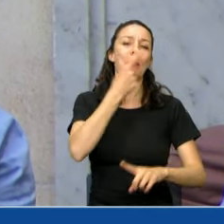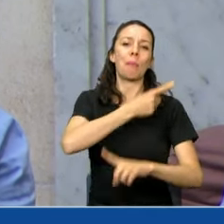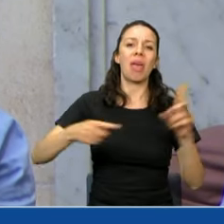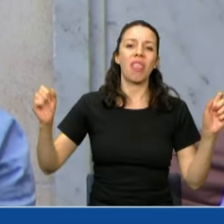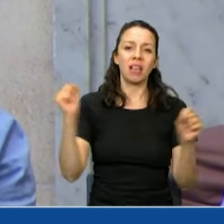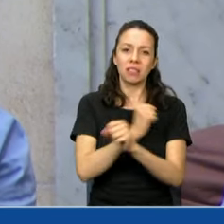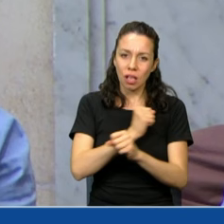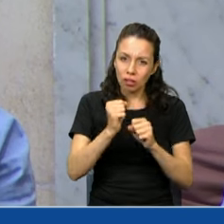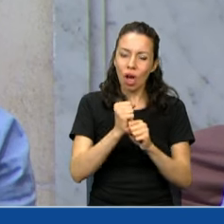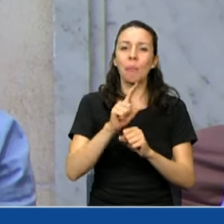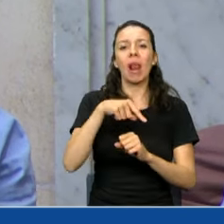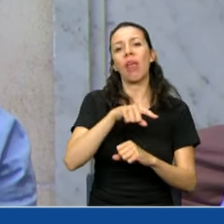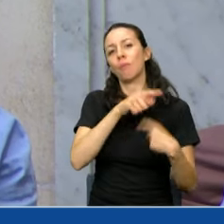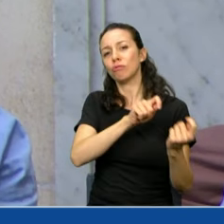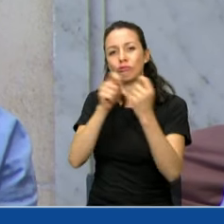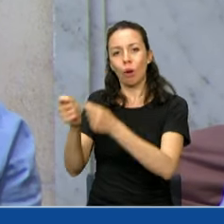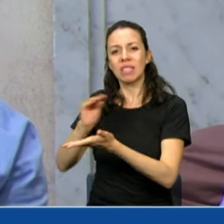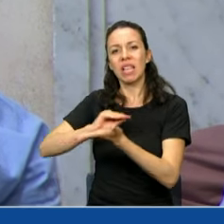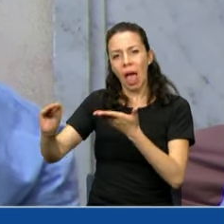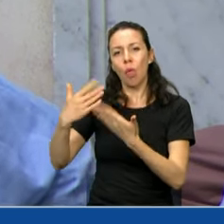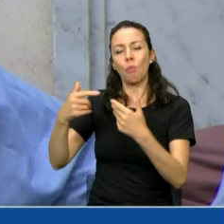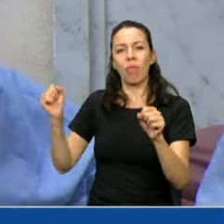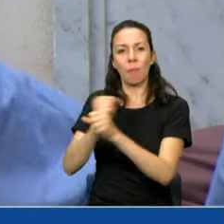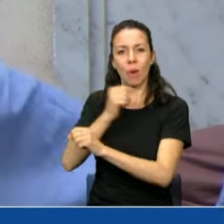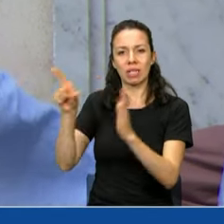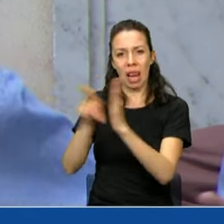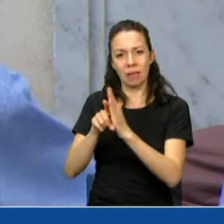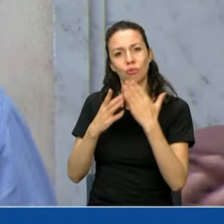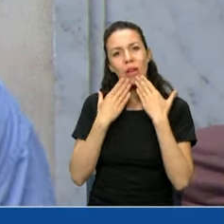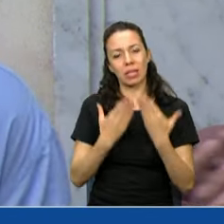definitiva en el senado y que esto pueda ser ley Gracias